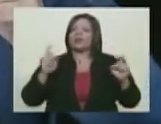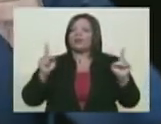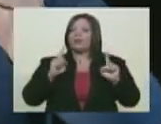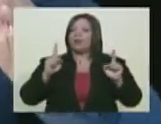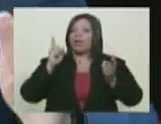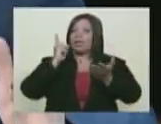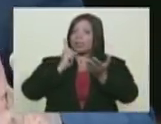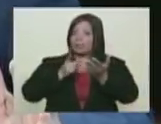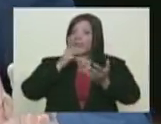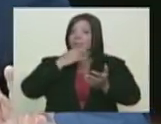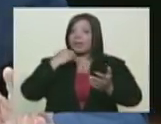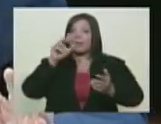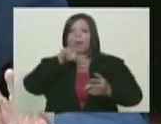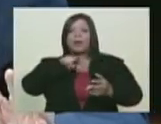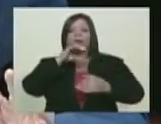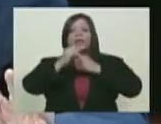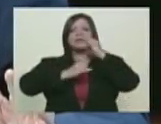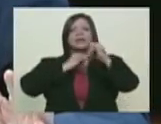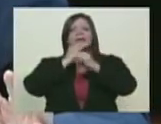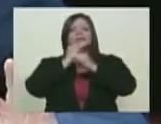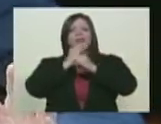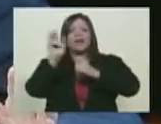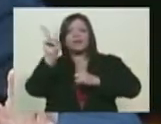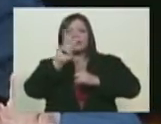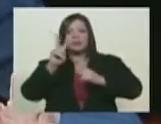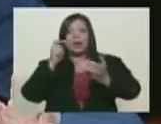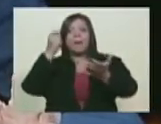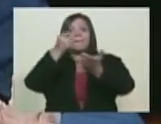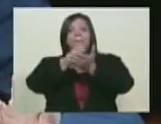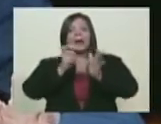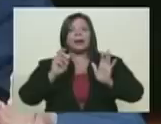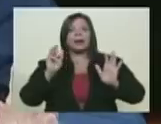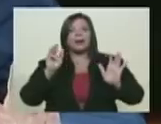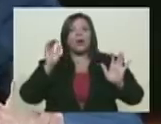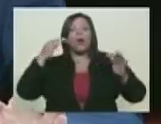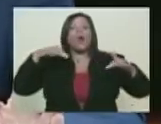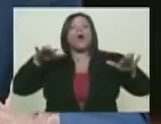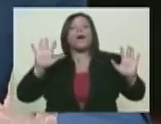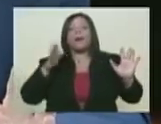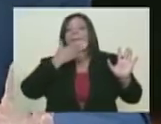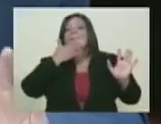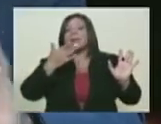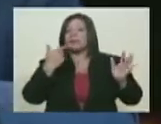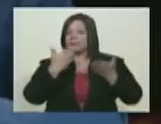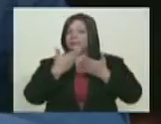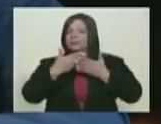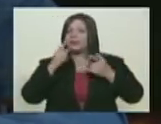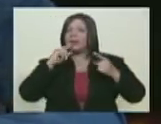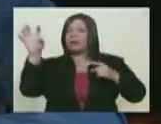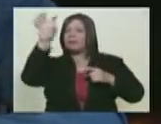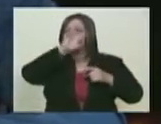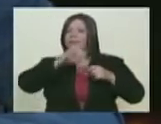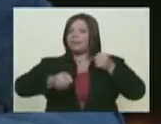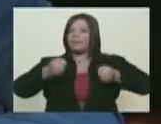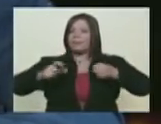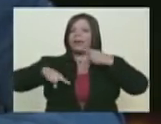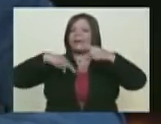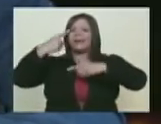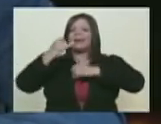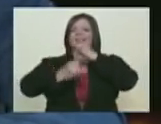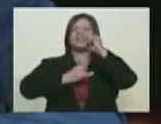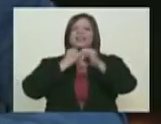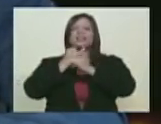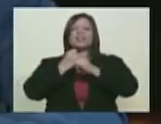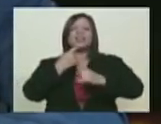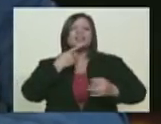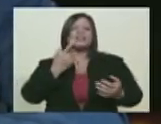debería haber alguna mejora en la percepción internacional de Venezuela. Dice uno, no sé. Pero veamos qué dicen los mercados internacionales a partir de mañana. ¿Qué crees tú?